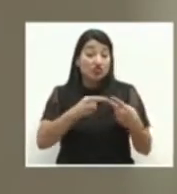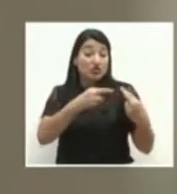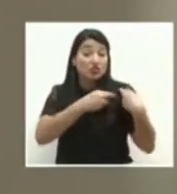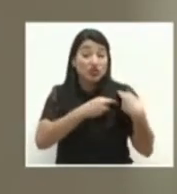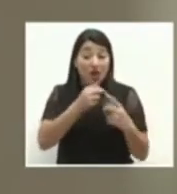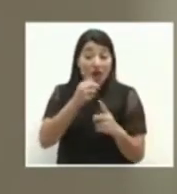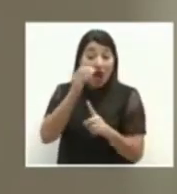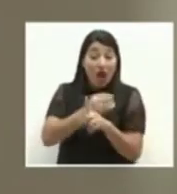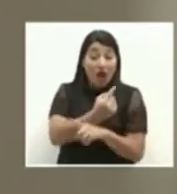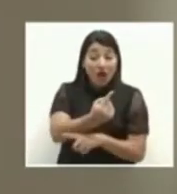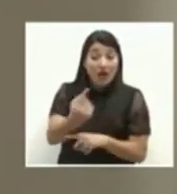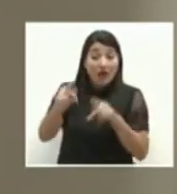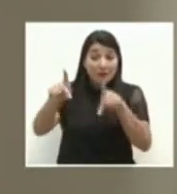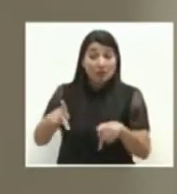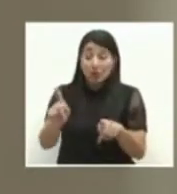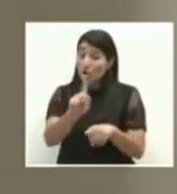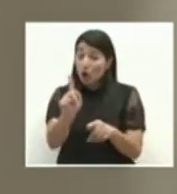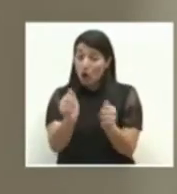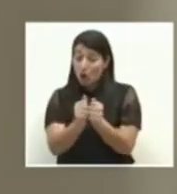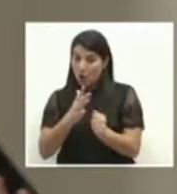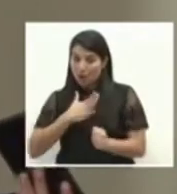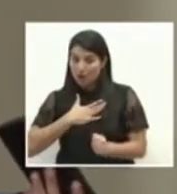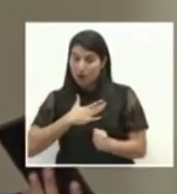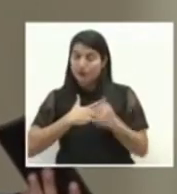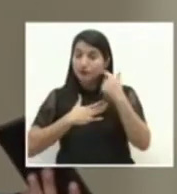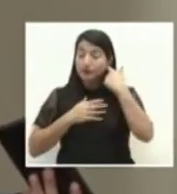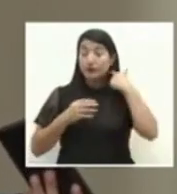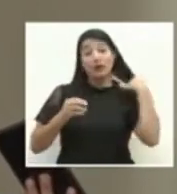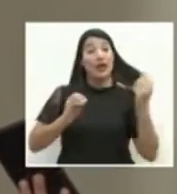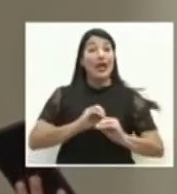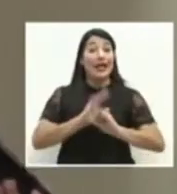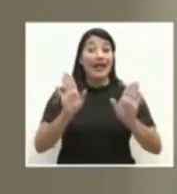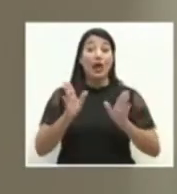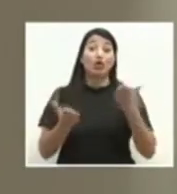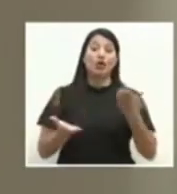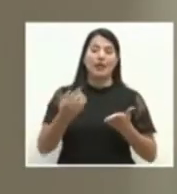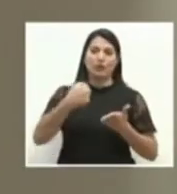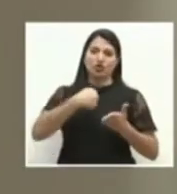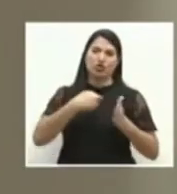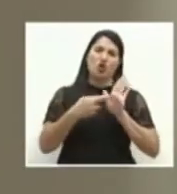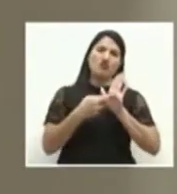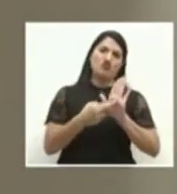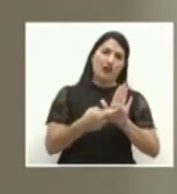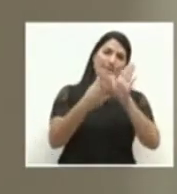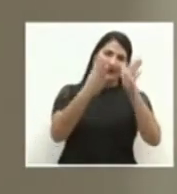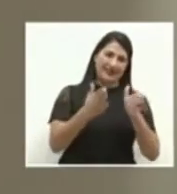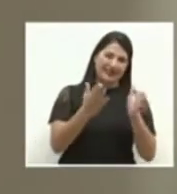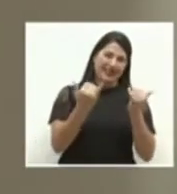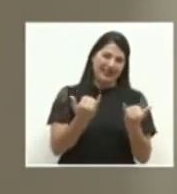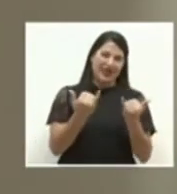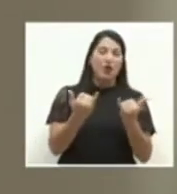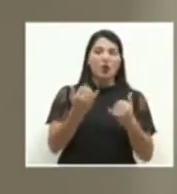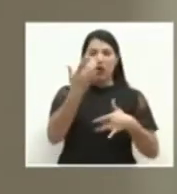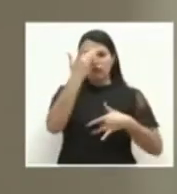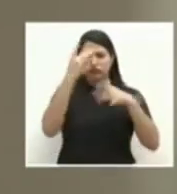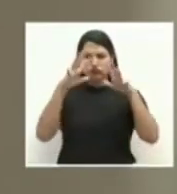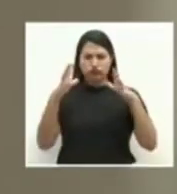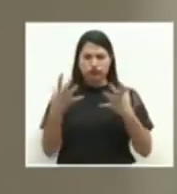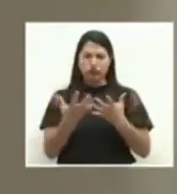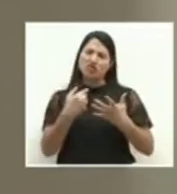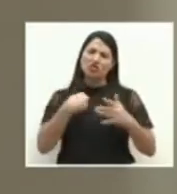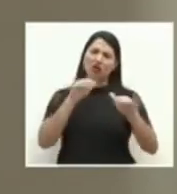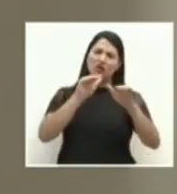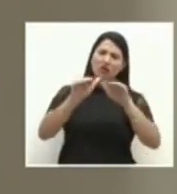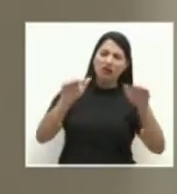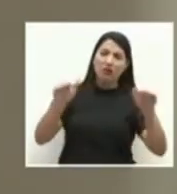es conmigo directamente. Claro que pues yo he sido tal vez la figura más representativa en medio de la pandemia en ese llamado a la población, pero esta